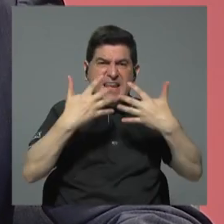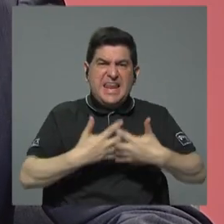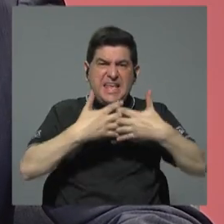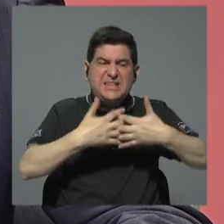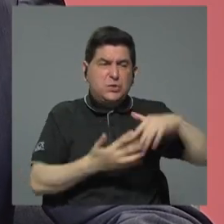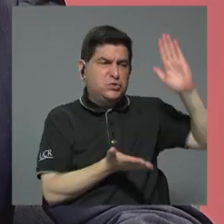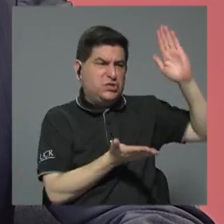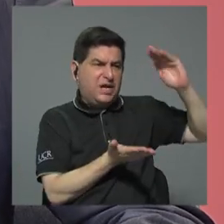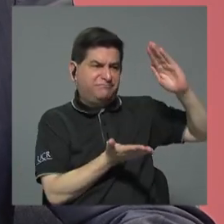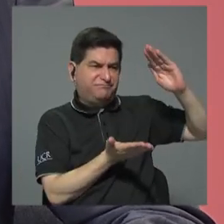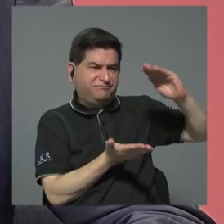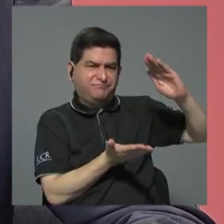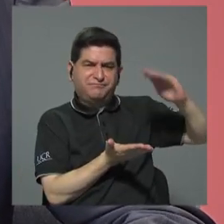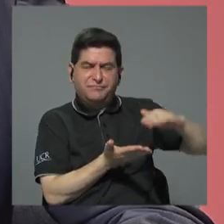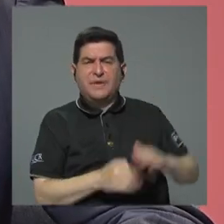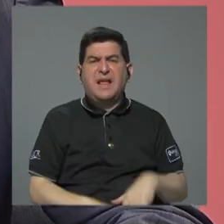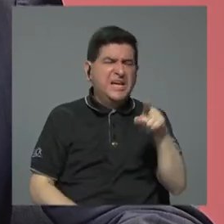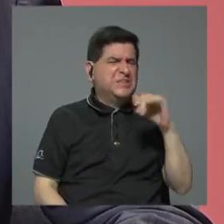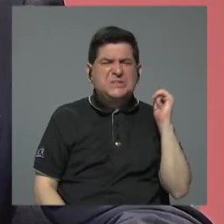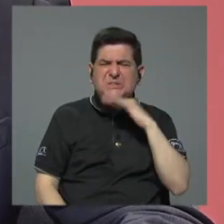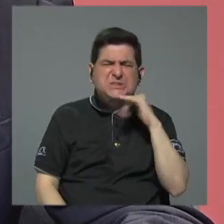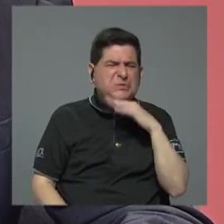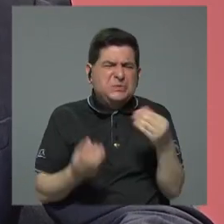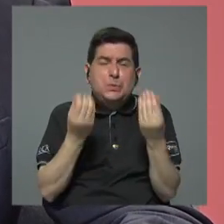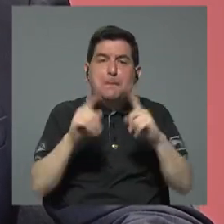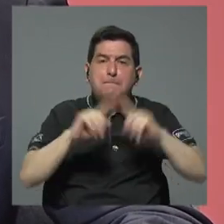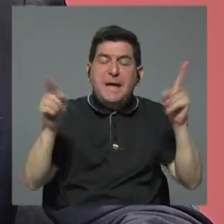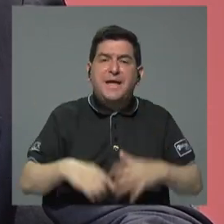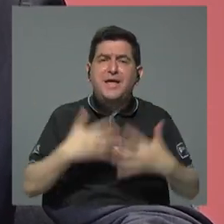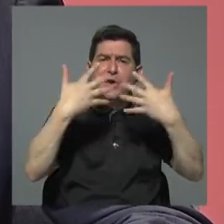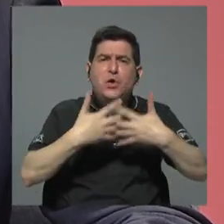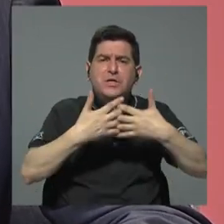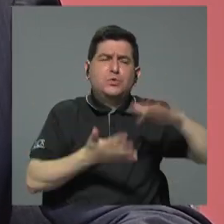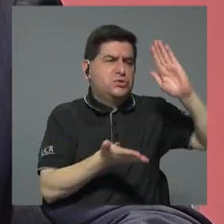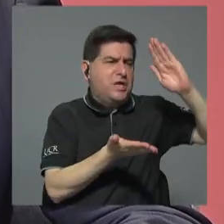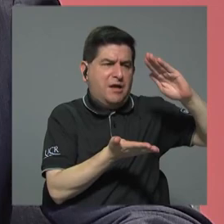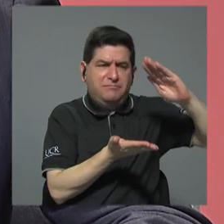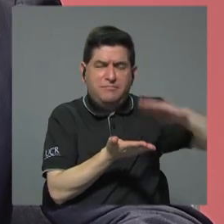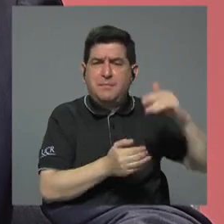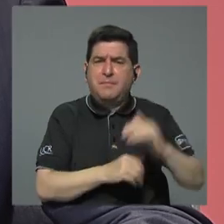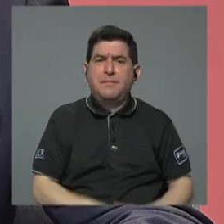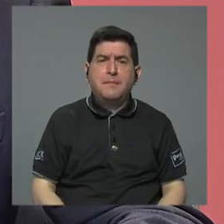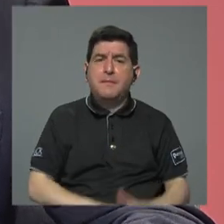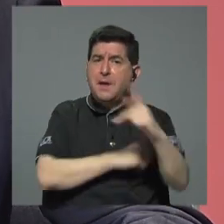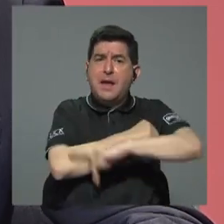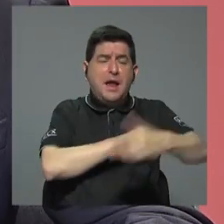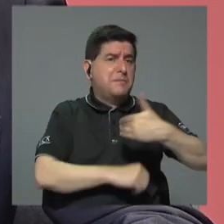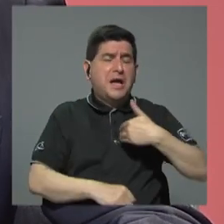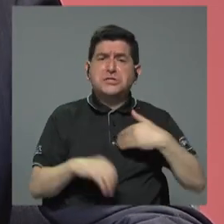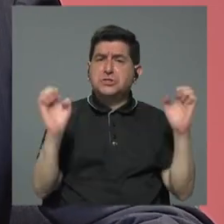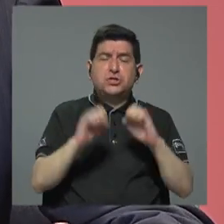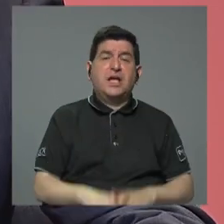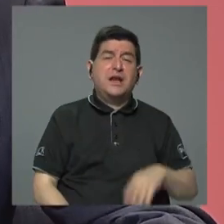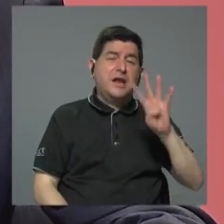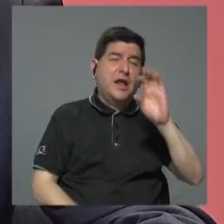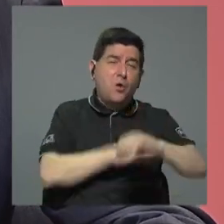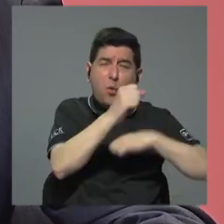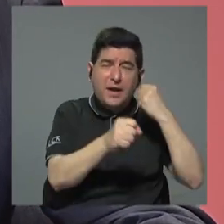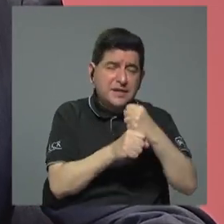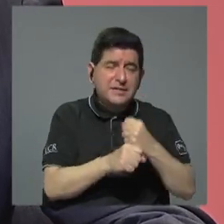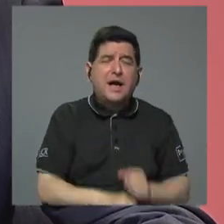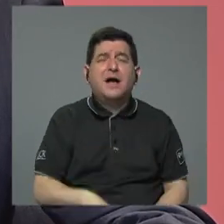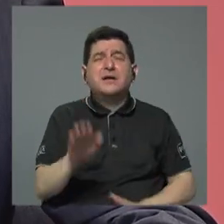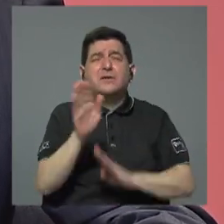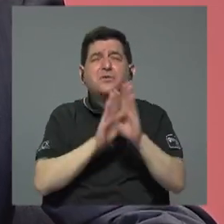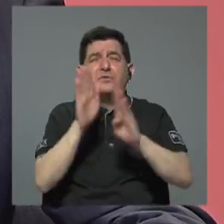declive, una industria altamente contaminante, pero es una industria en declive en la que el país no tiene emergencia. Podría tomar hasta 40 años desarrollar esa industria en el